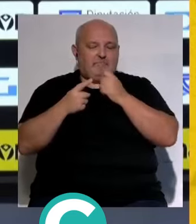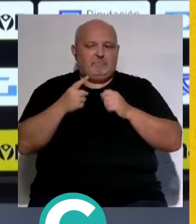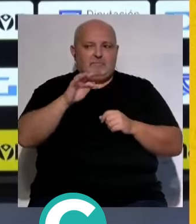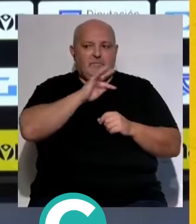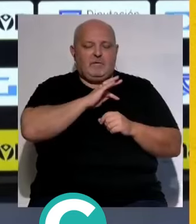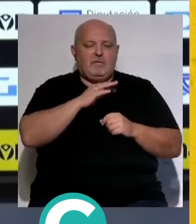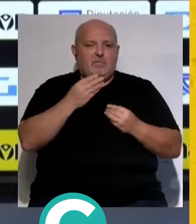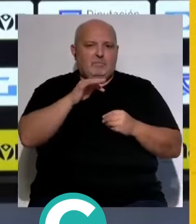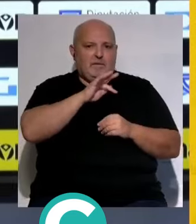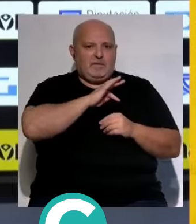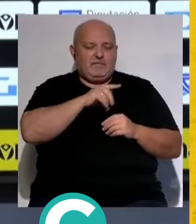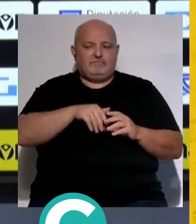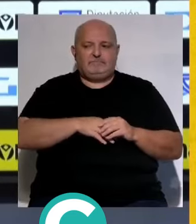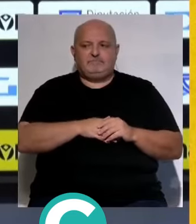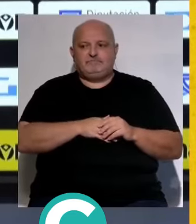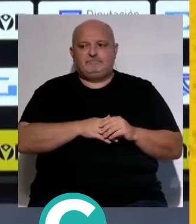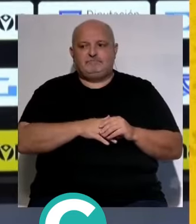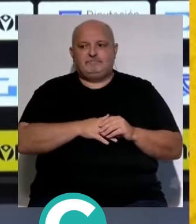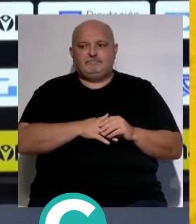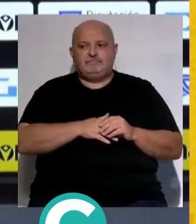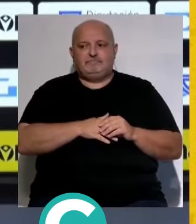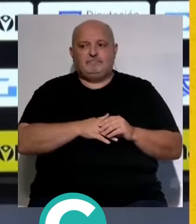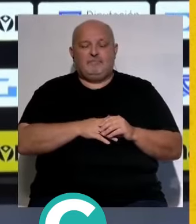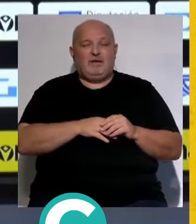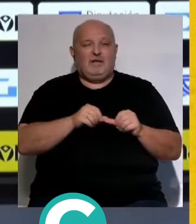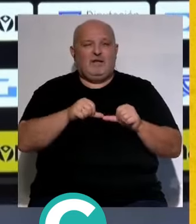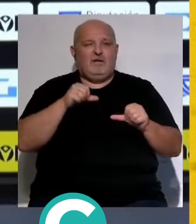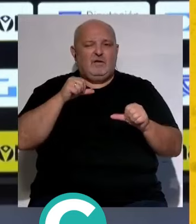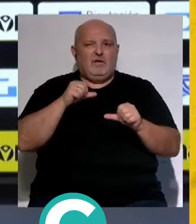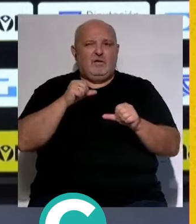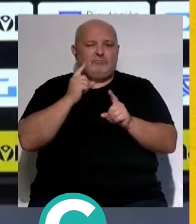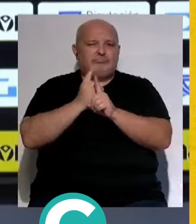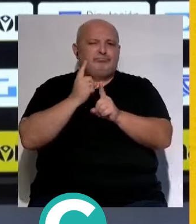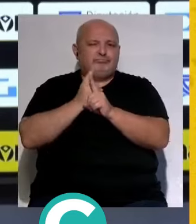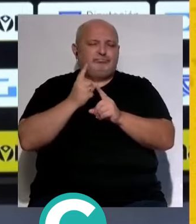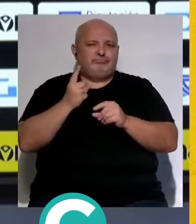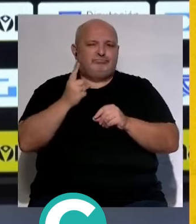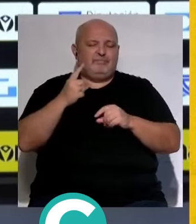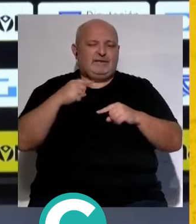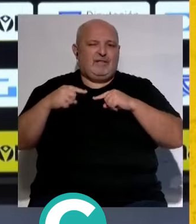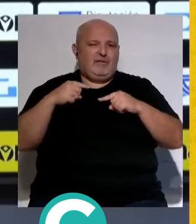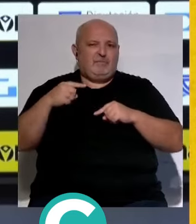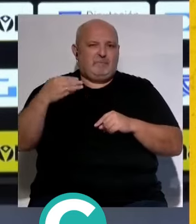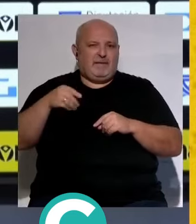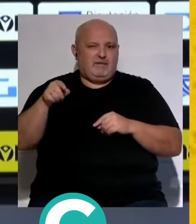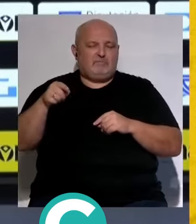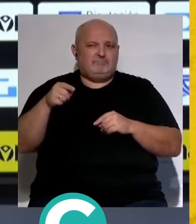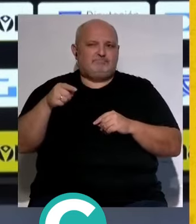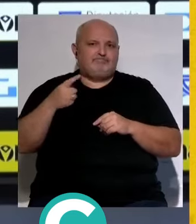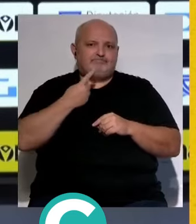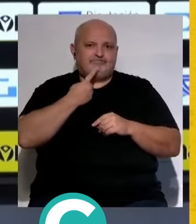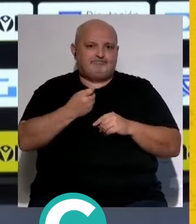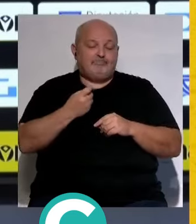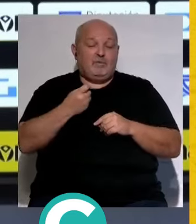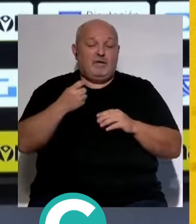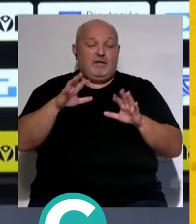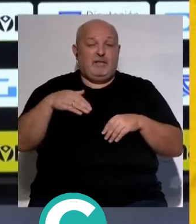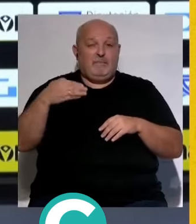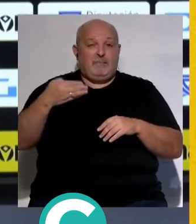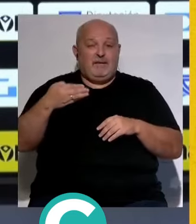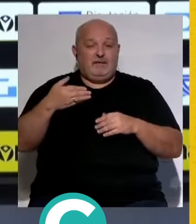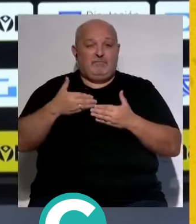merecidamente, muy merecidamente. Y ha sido muy criticado por su labor como técnico en el filial. Y lo ha tenido muy complicado, porque el filial del Cádiz